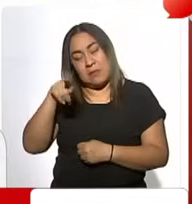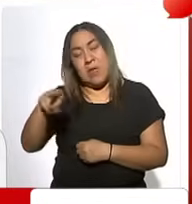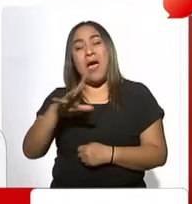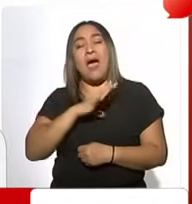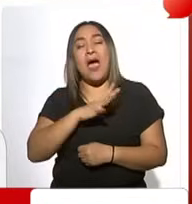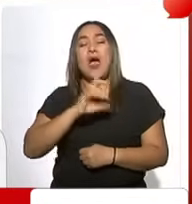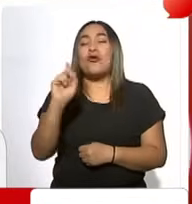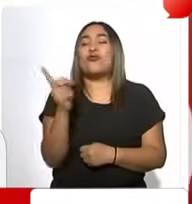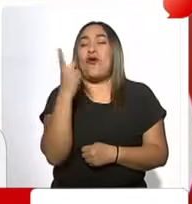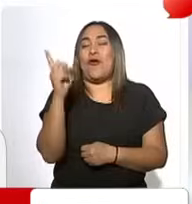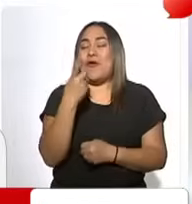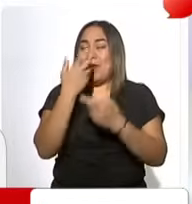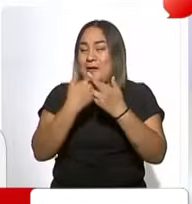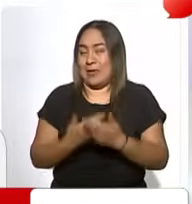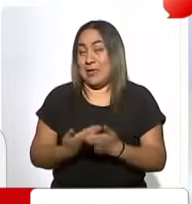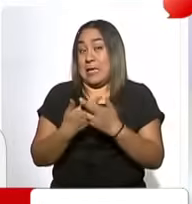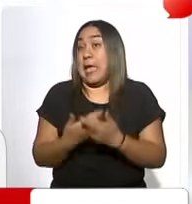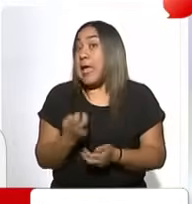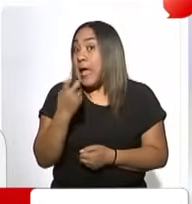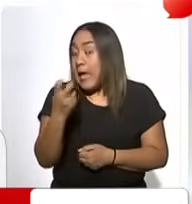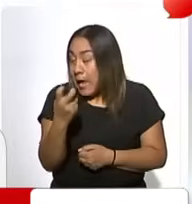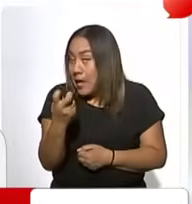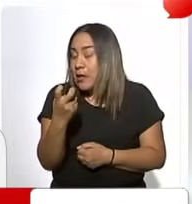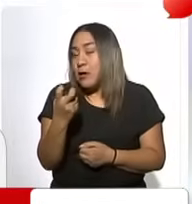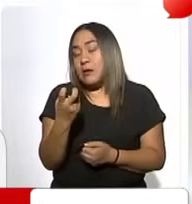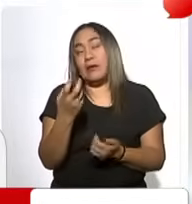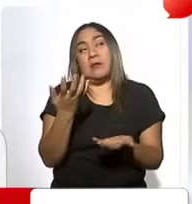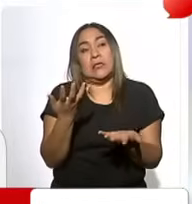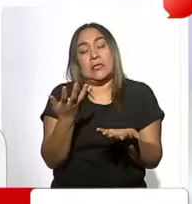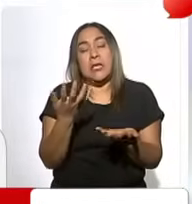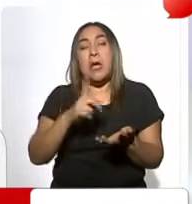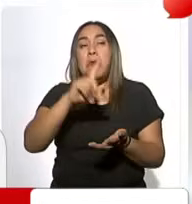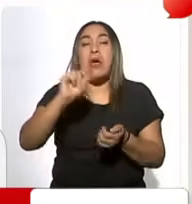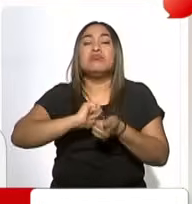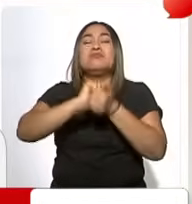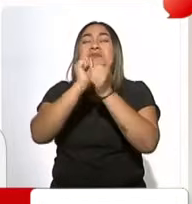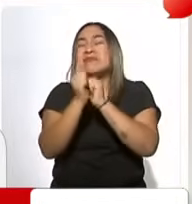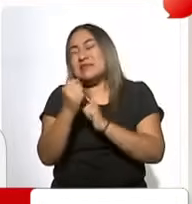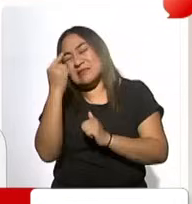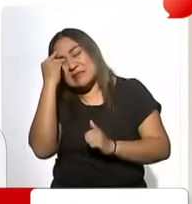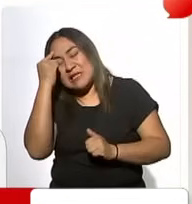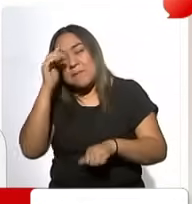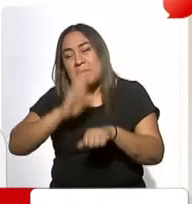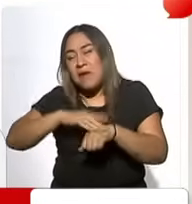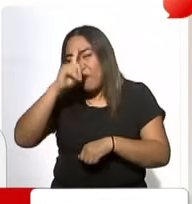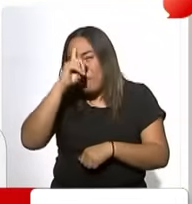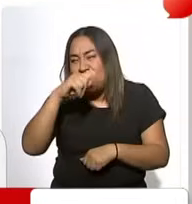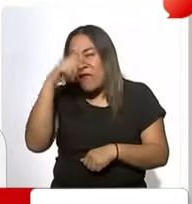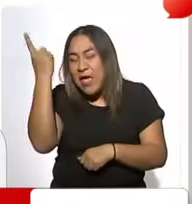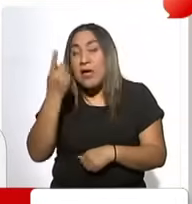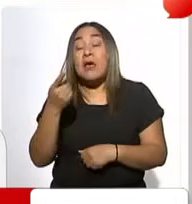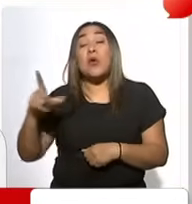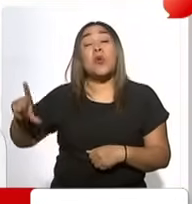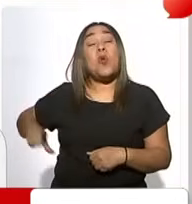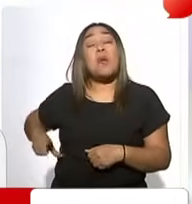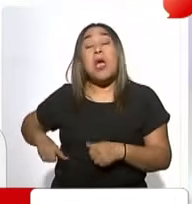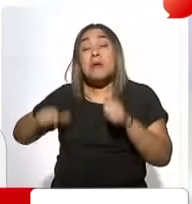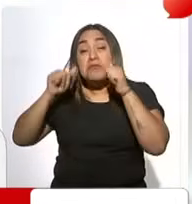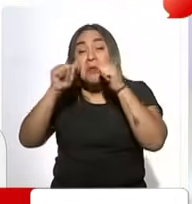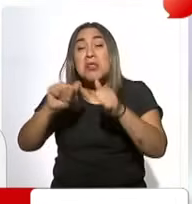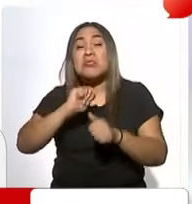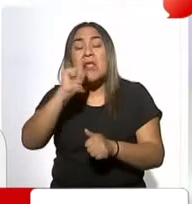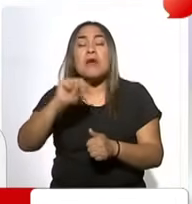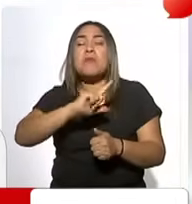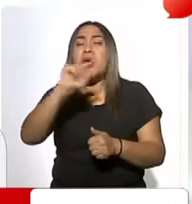esto ha permitido que justamente sea un panorama eh muy fácil además con una ausencia de estado que el crimen organizado